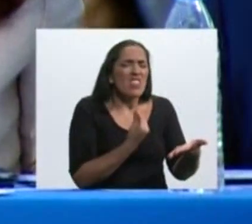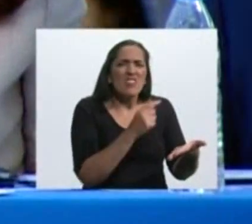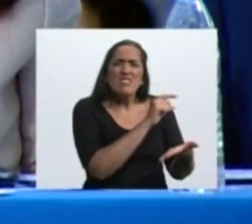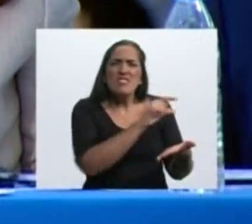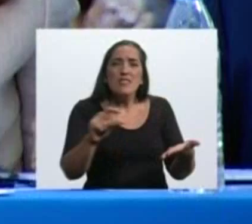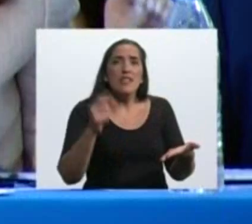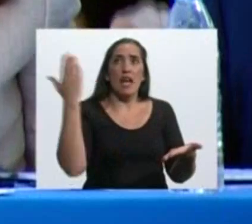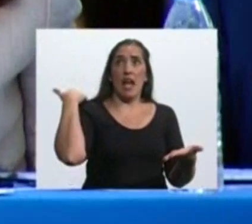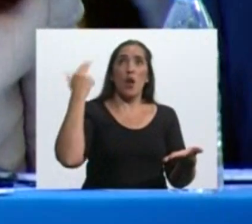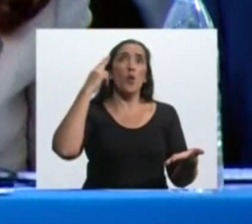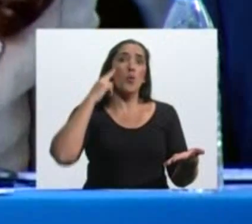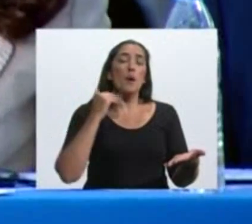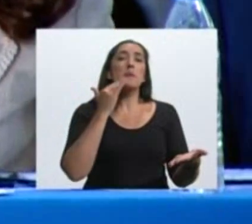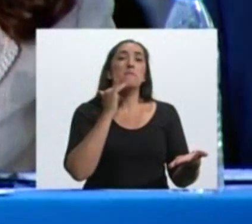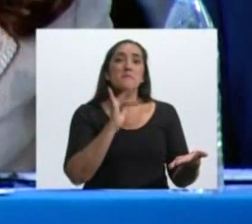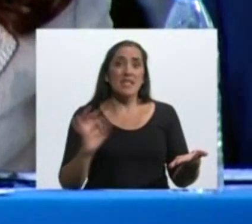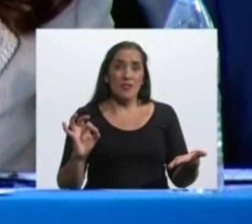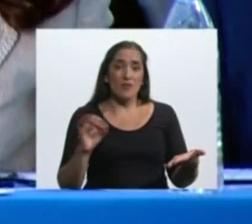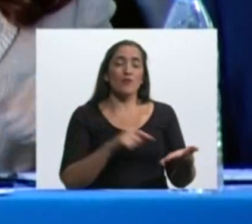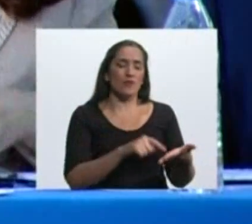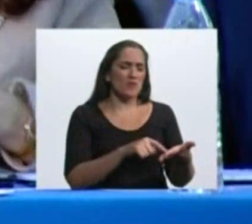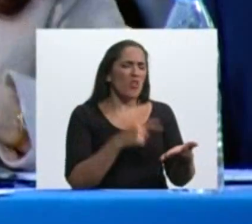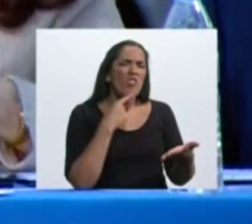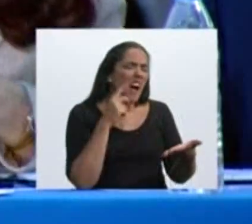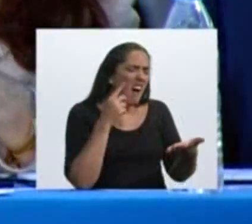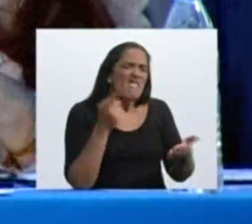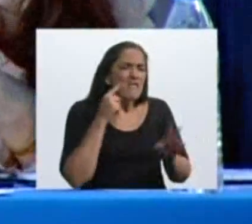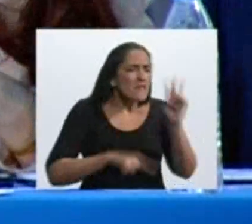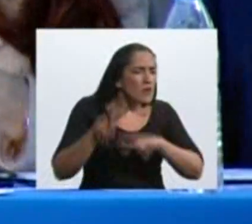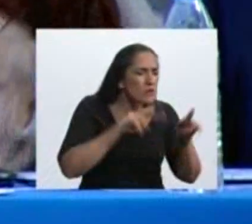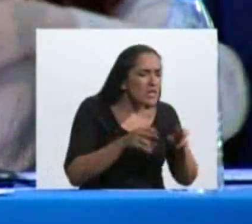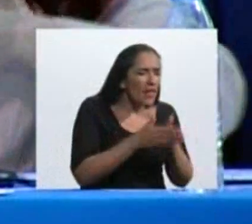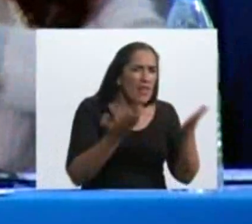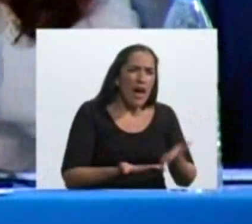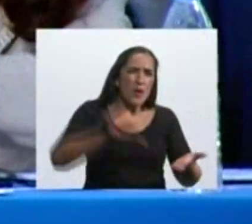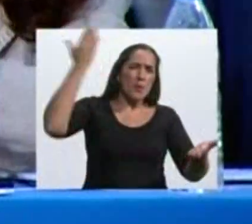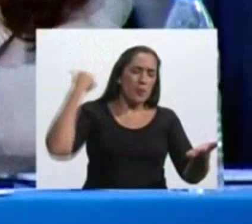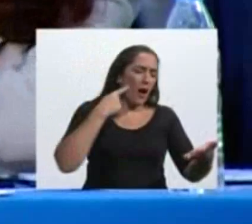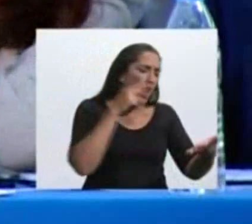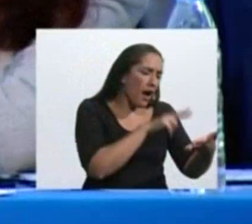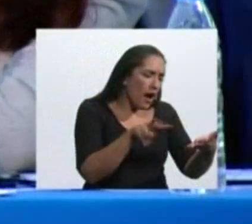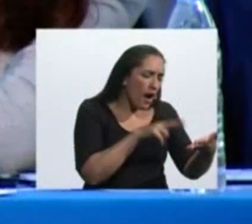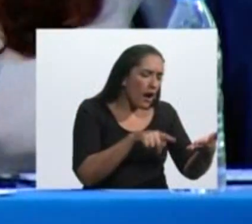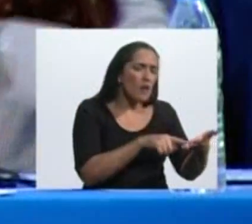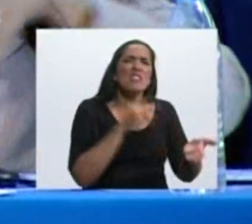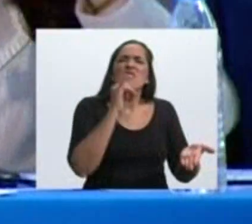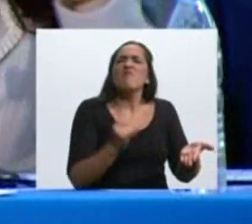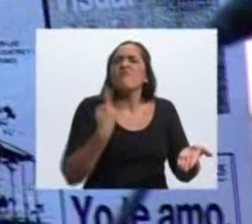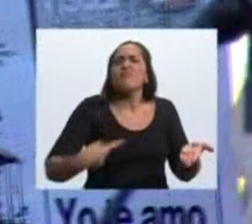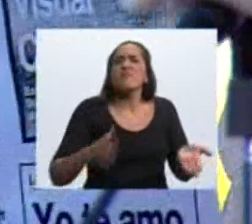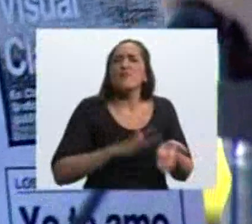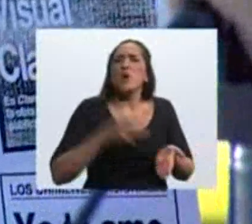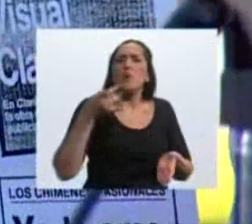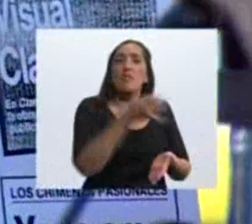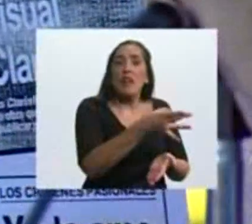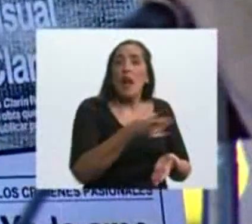ese día 9 de marzo sobre el tema de los trenes. Y la tapa decía que la gente no quiere